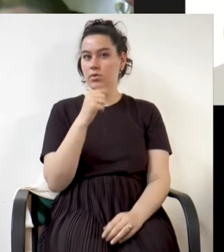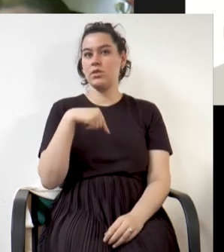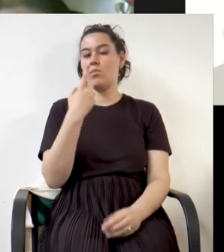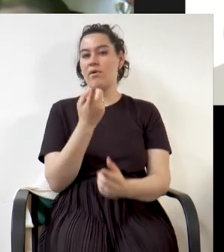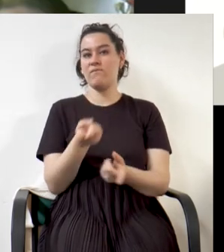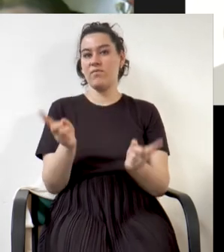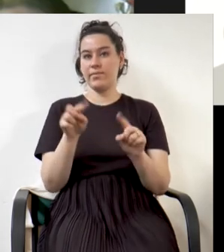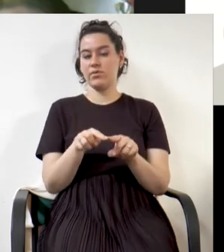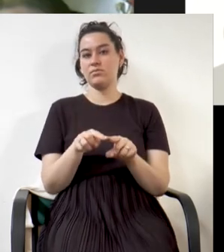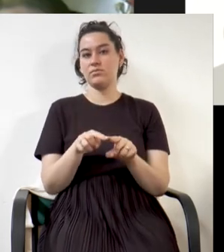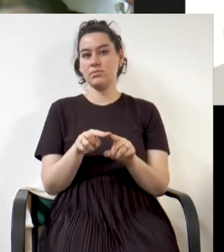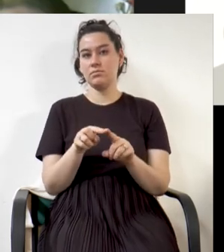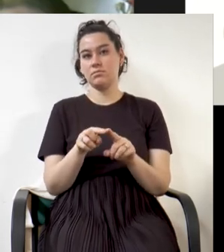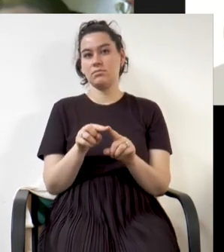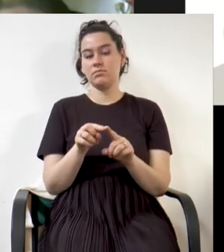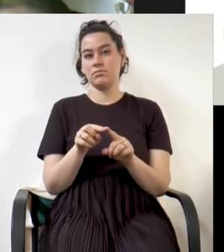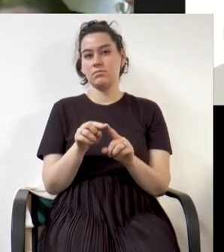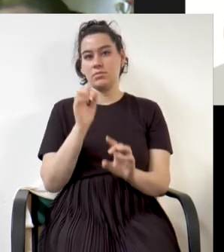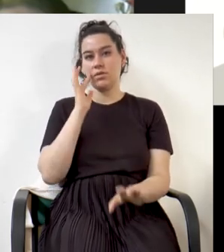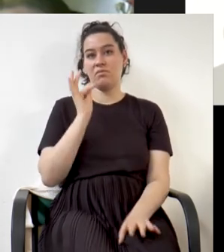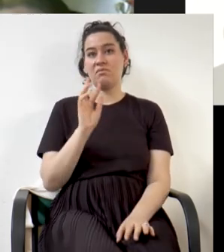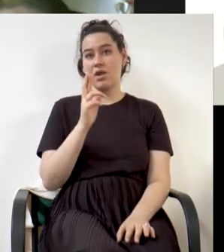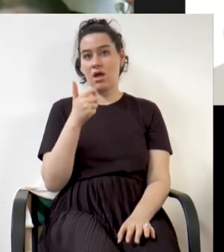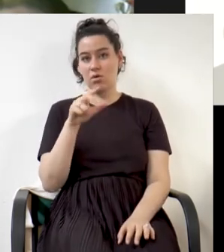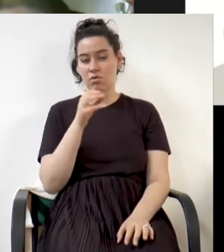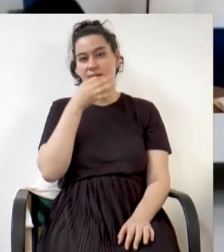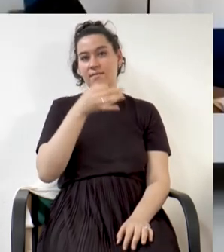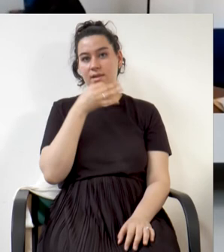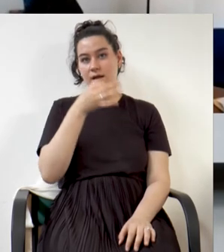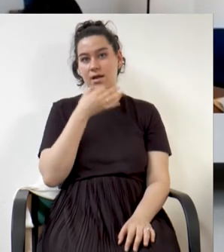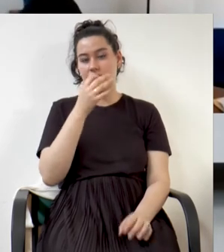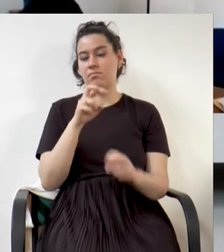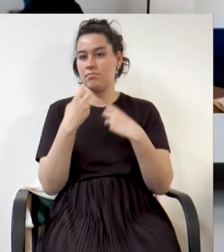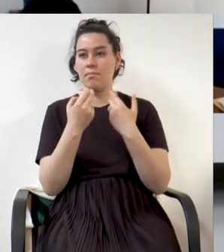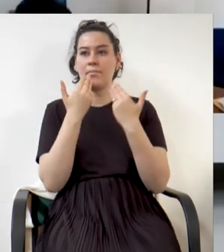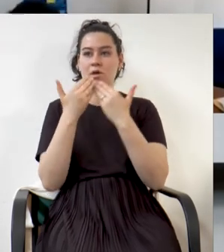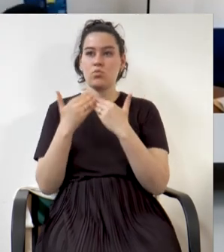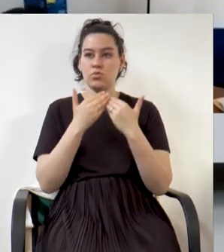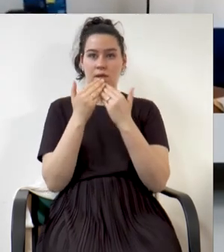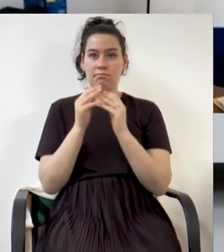después supongo que Franco va a hacer uso de la palabra y una ronda de preguntas.